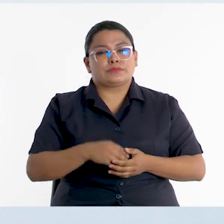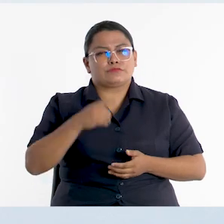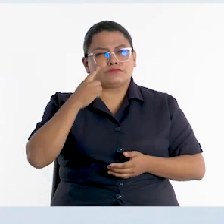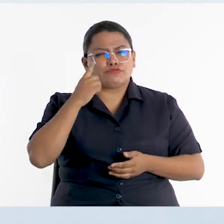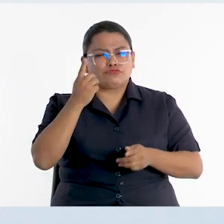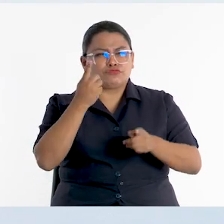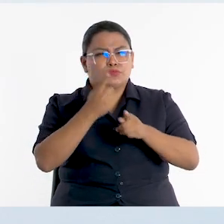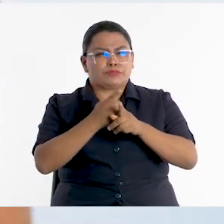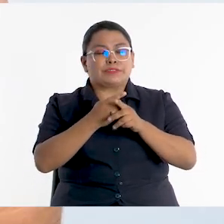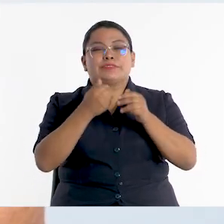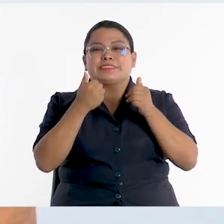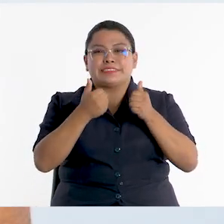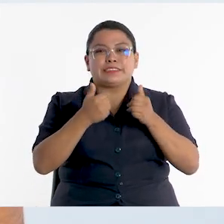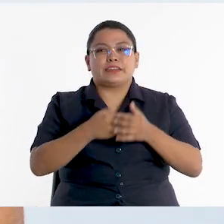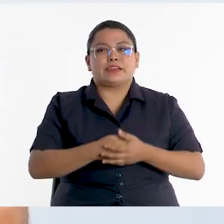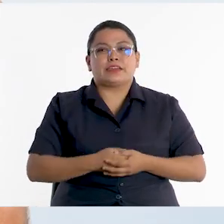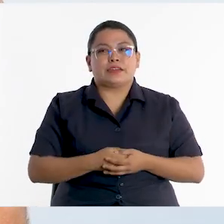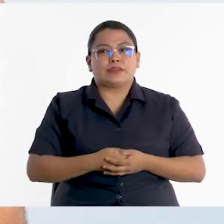Corroboramos y es correcto.